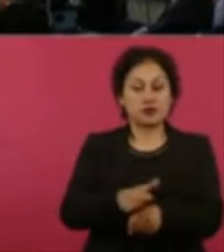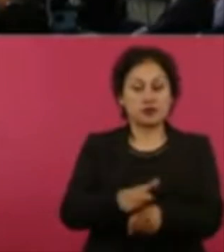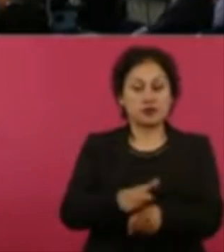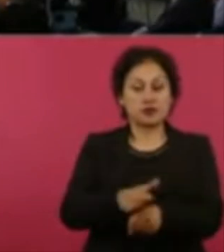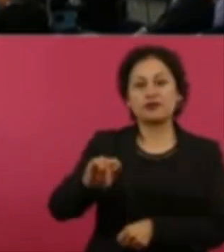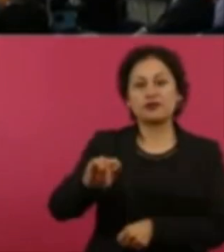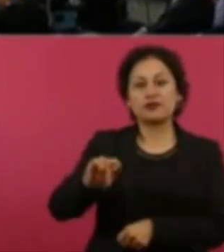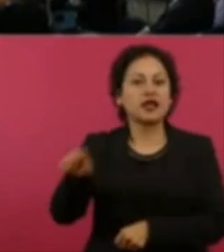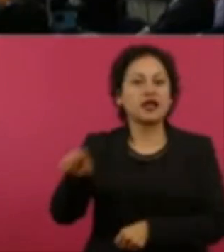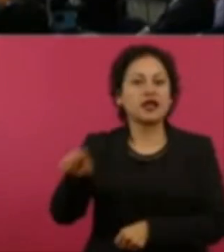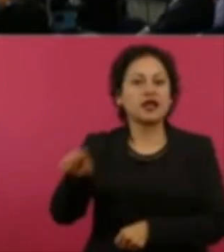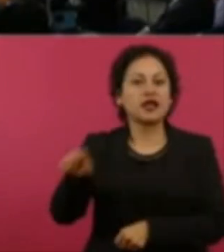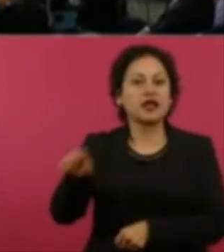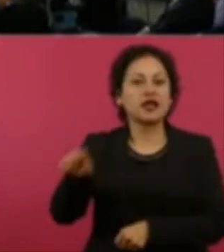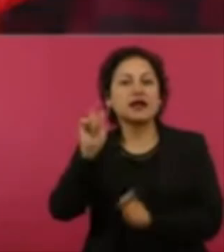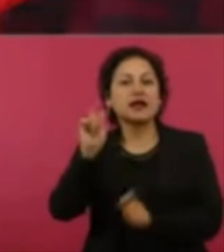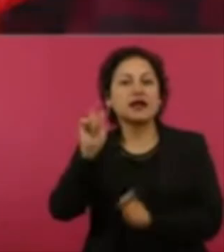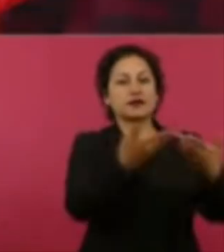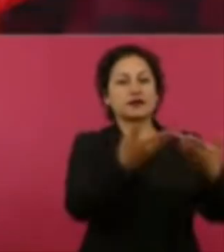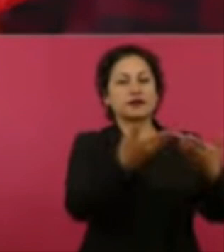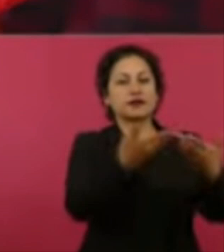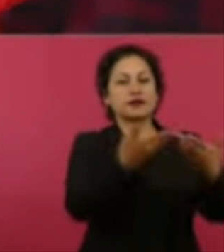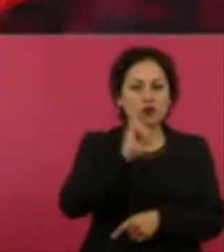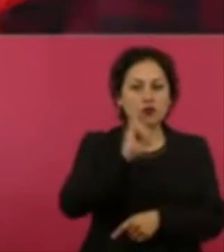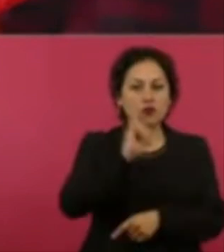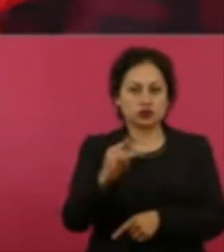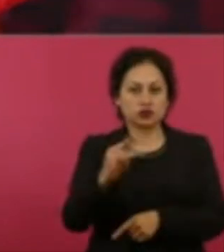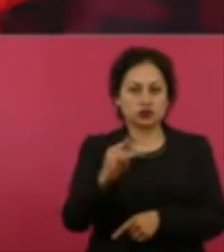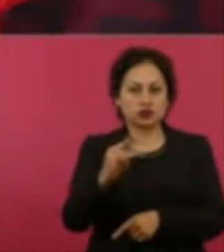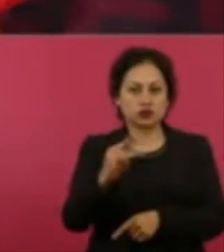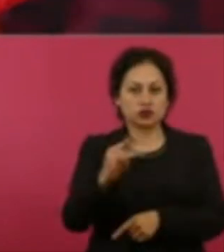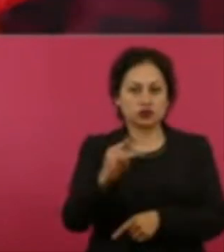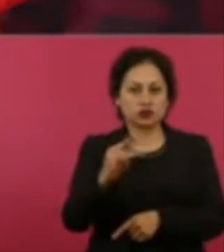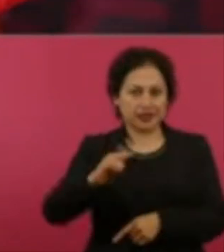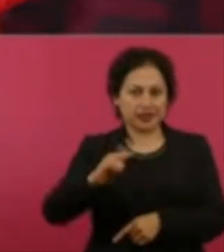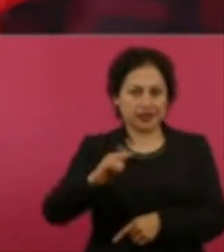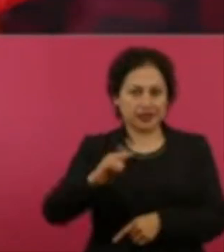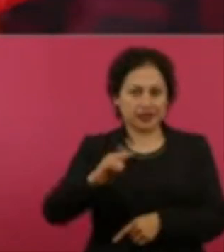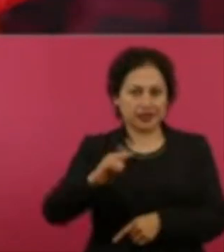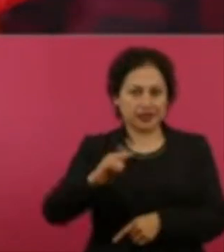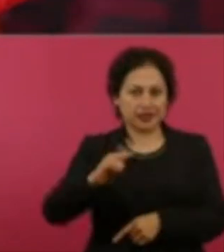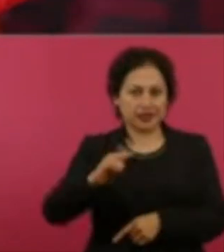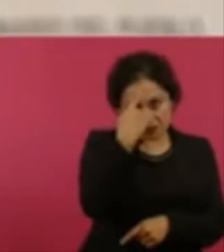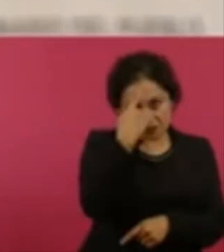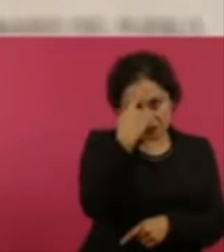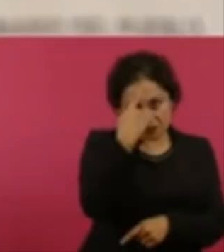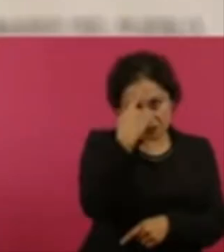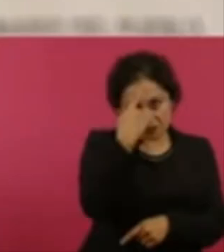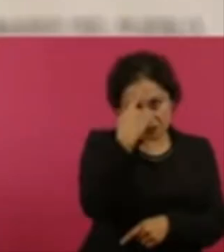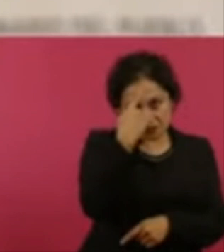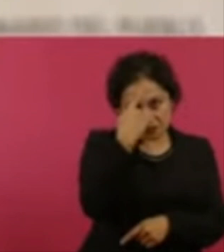Xochitl Gálvez una suspensión provisional que ordena al presidente abstenerse de realizar manifestaciones y, entre